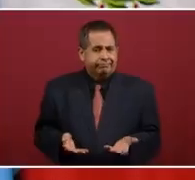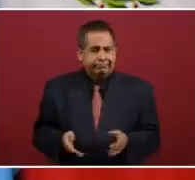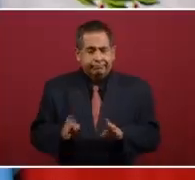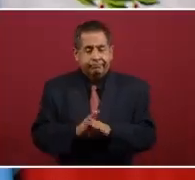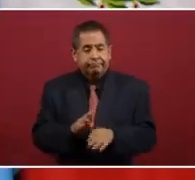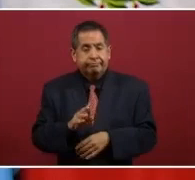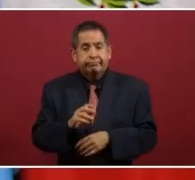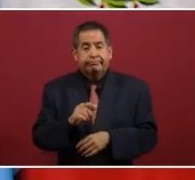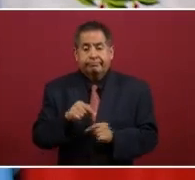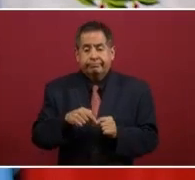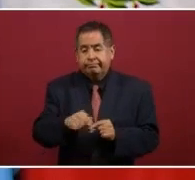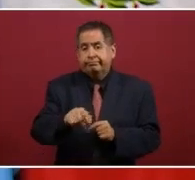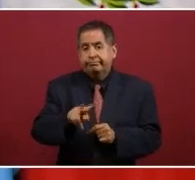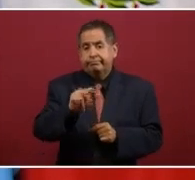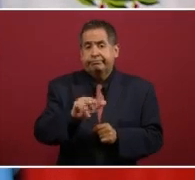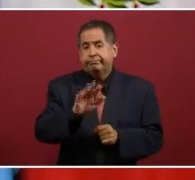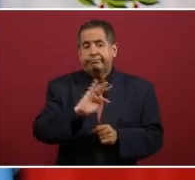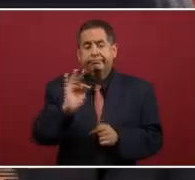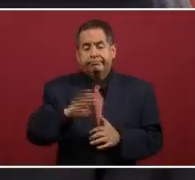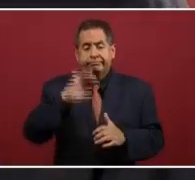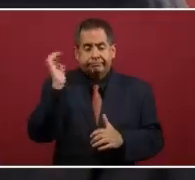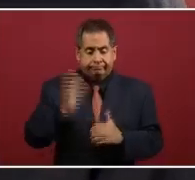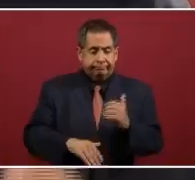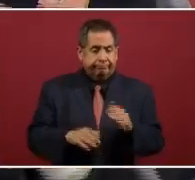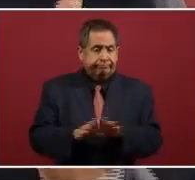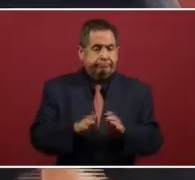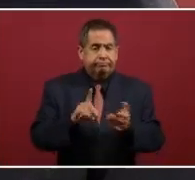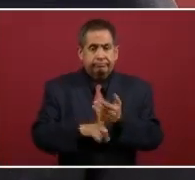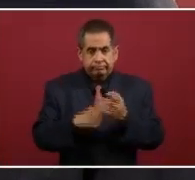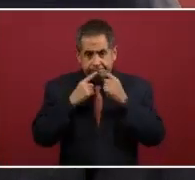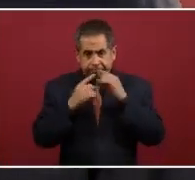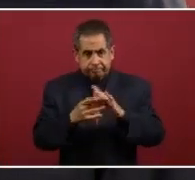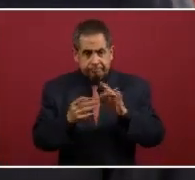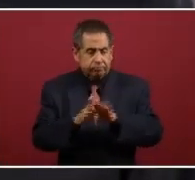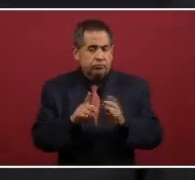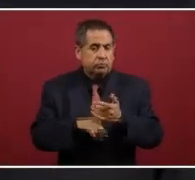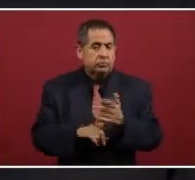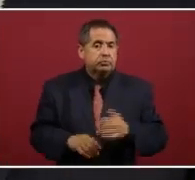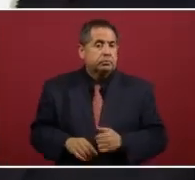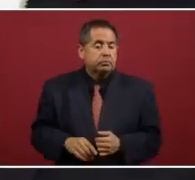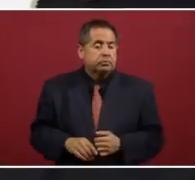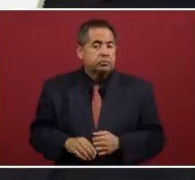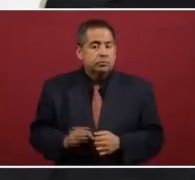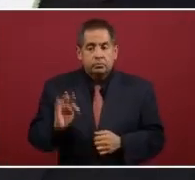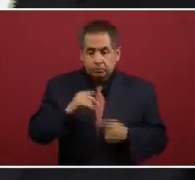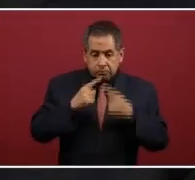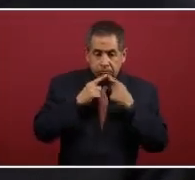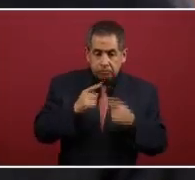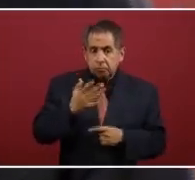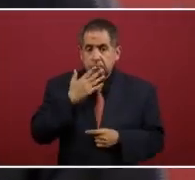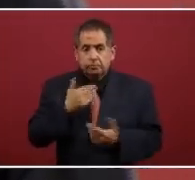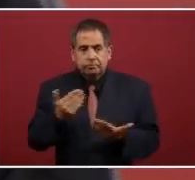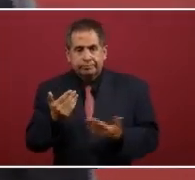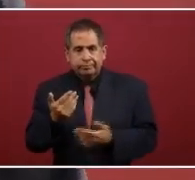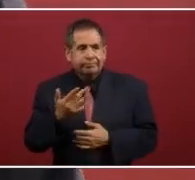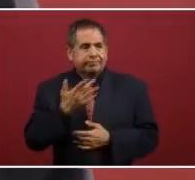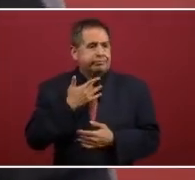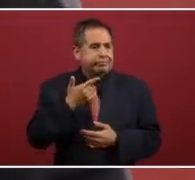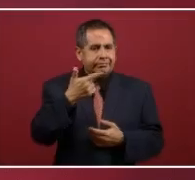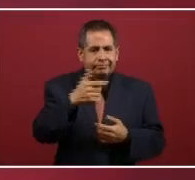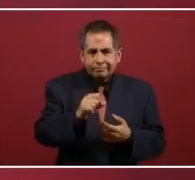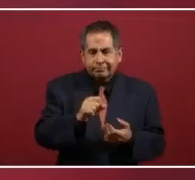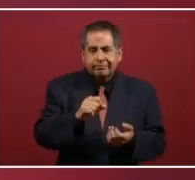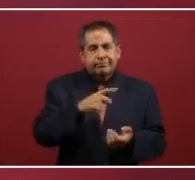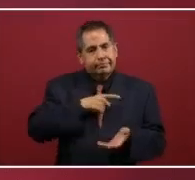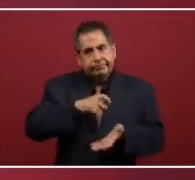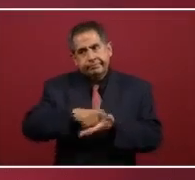a punto de terminarse. Les decía yo que no se puede operar porque no hay gas. Tenemos